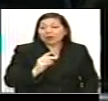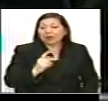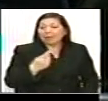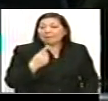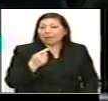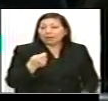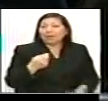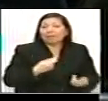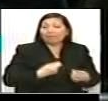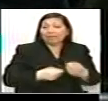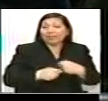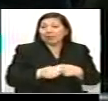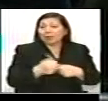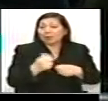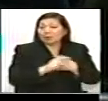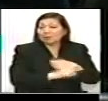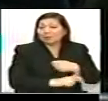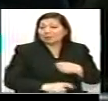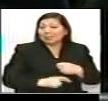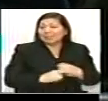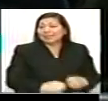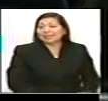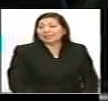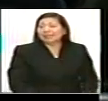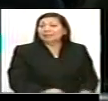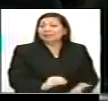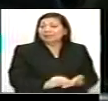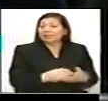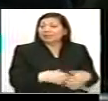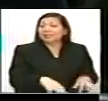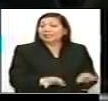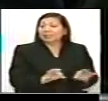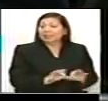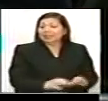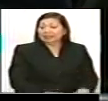sus importaciones. Entonces es muy importante